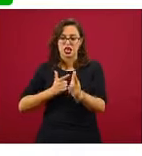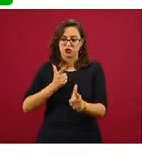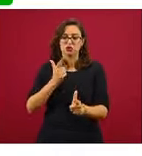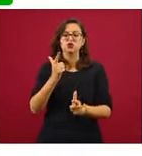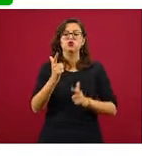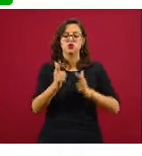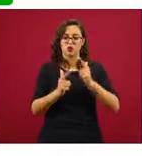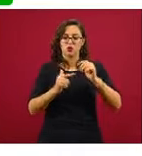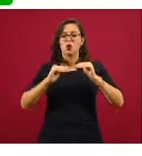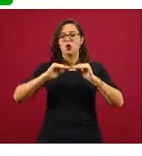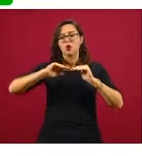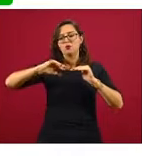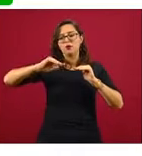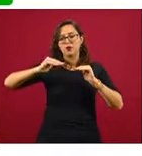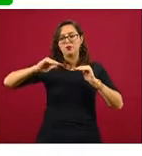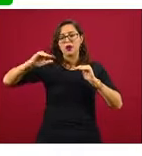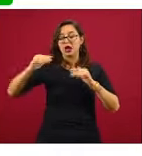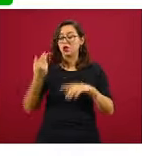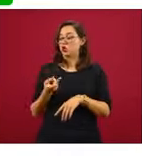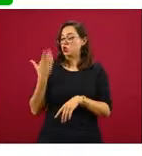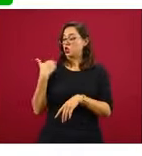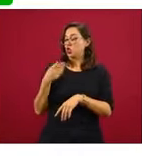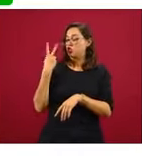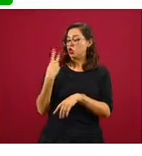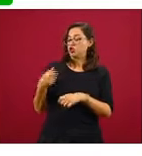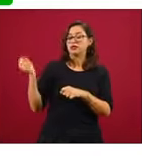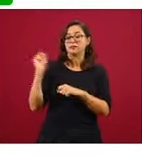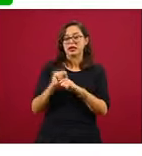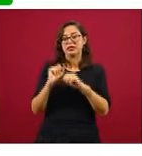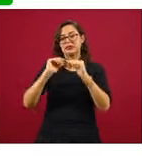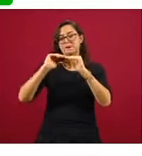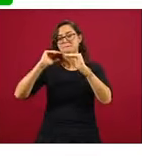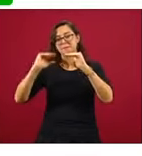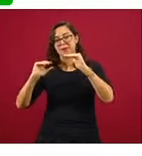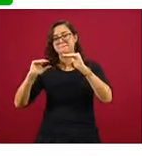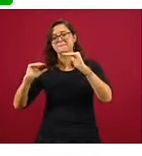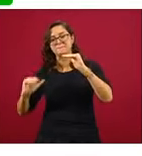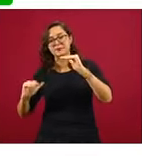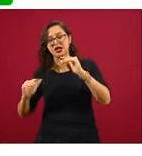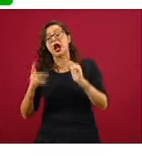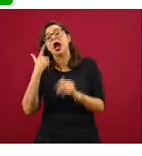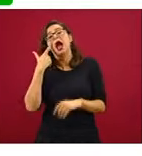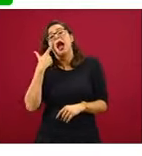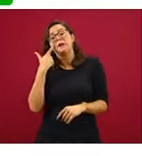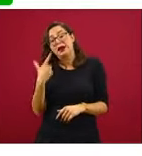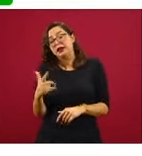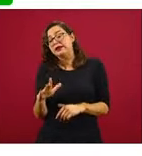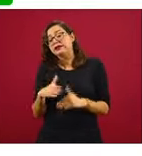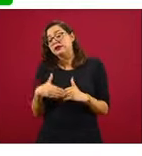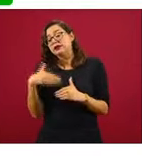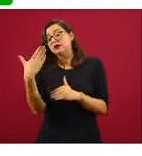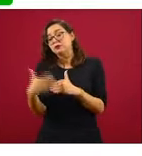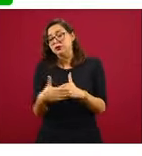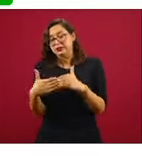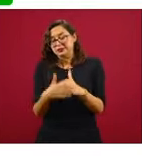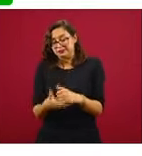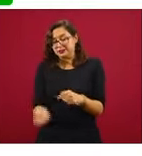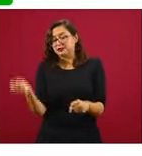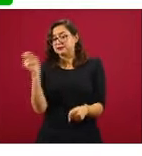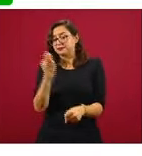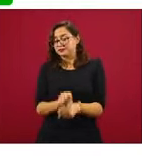evidencia de descenso en las últimas 2 semanas, vamos a ver realmente cómo termina cerrando Durango la semana